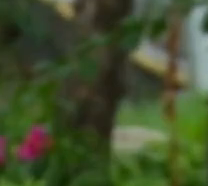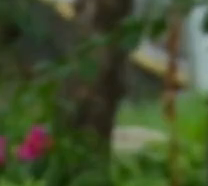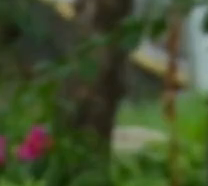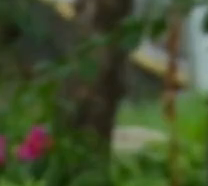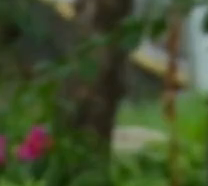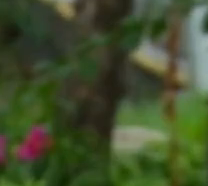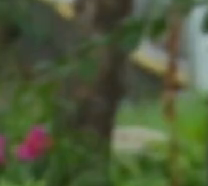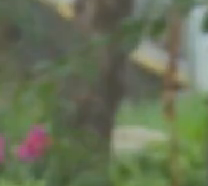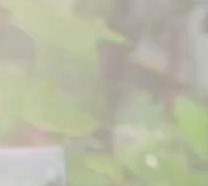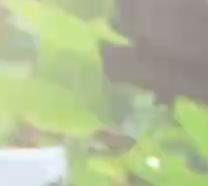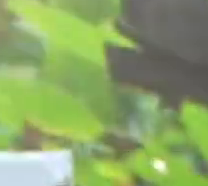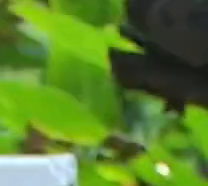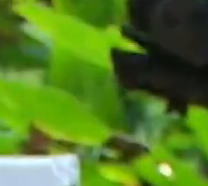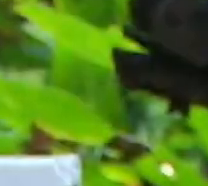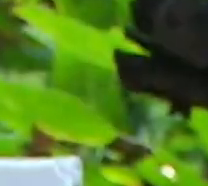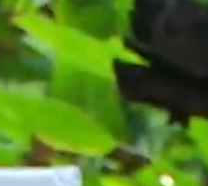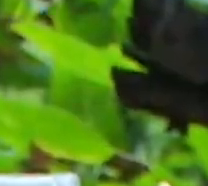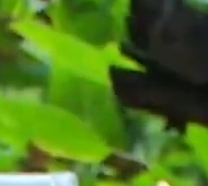espero.